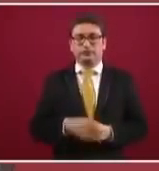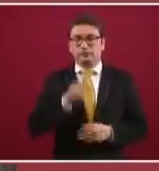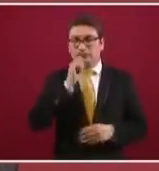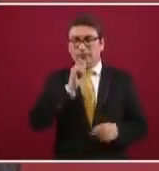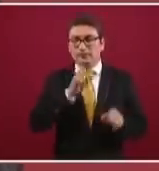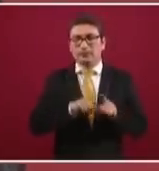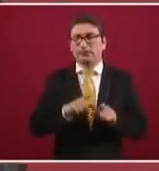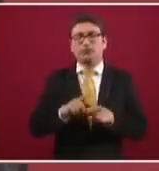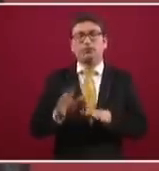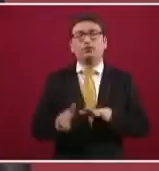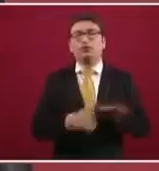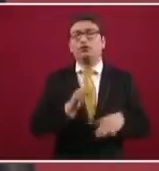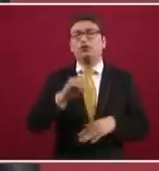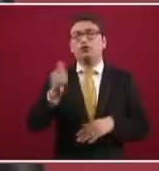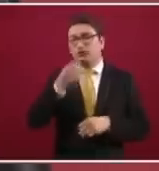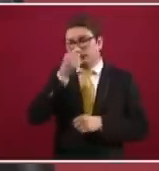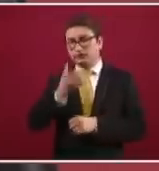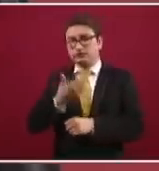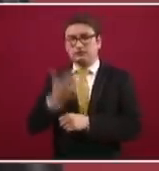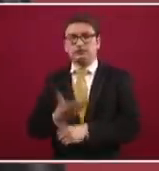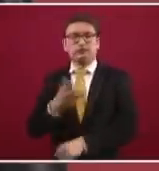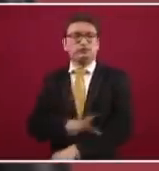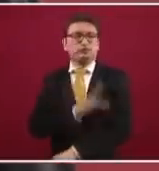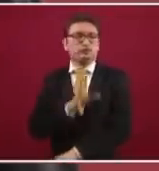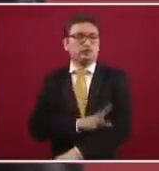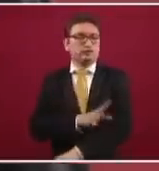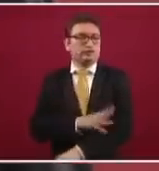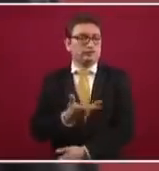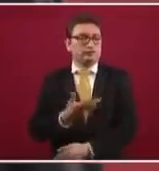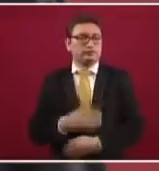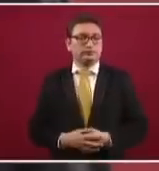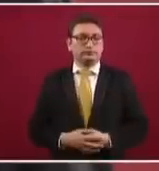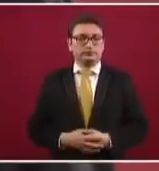secretarios de Energía,